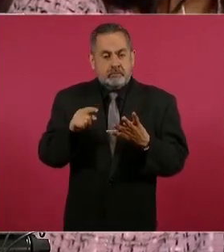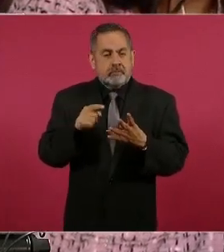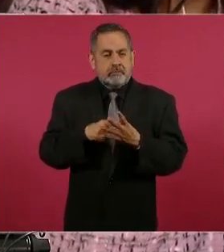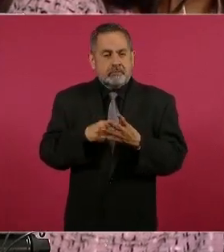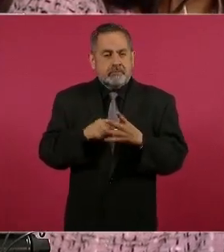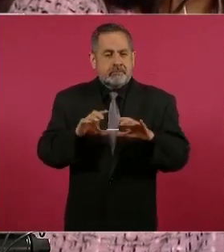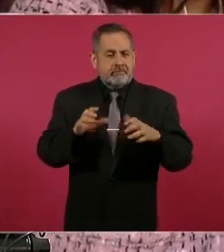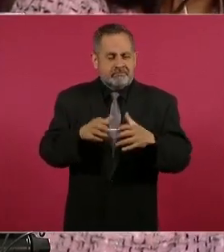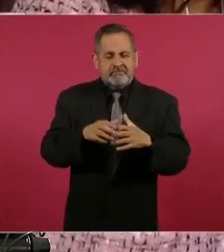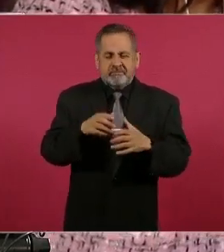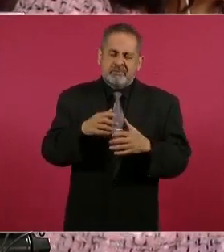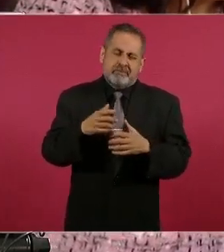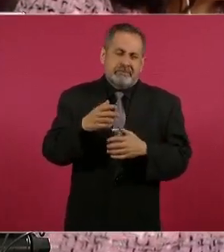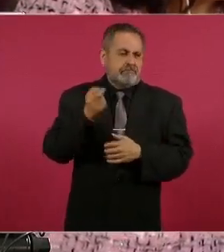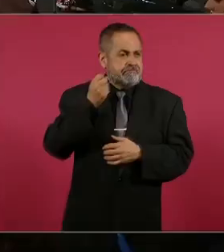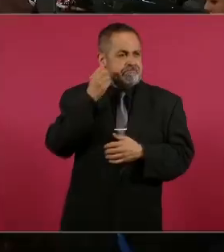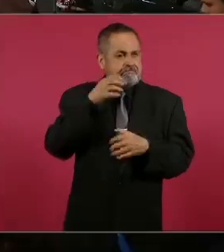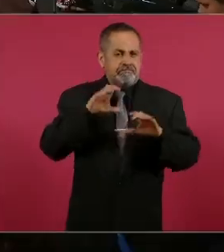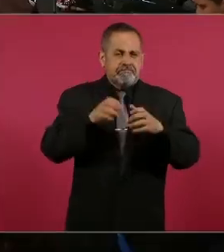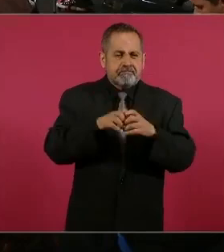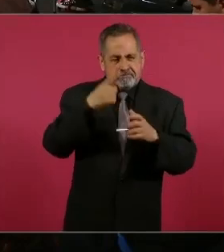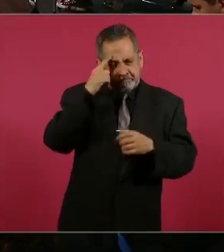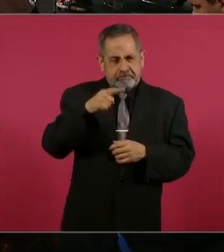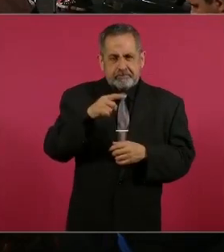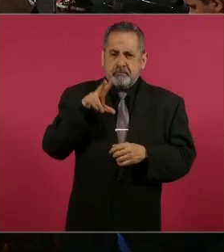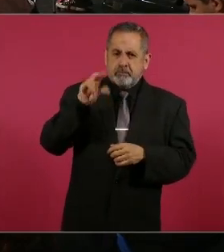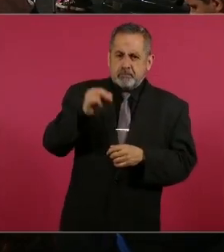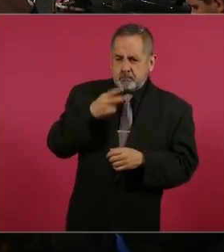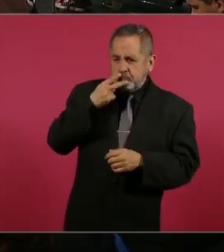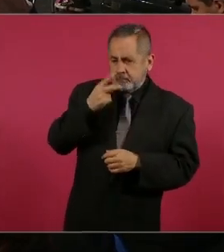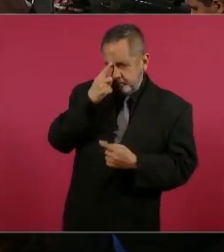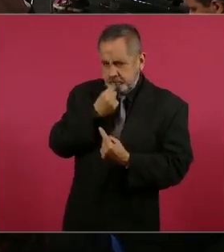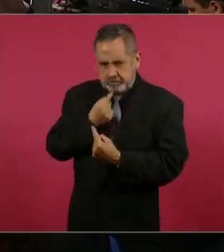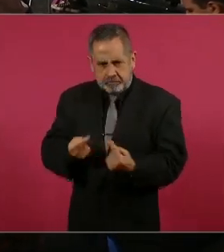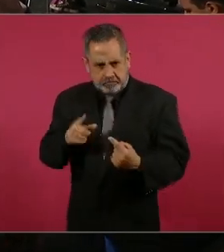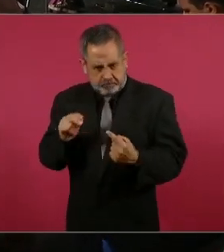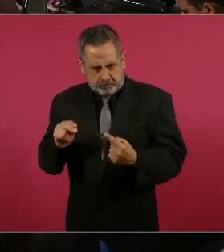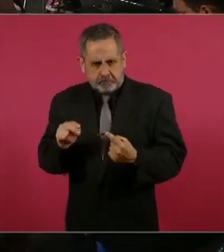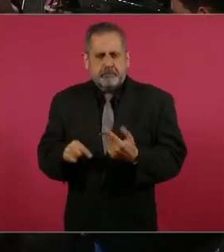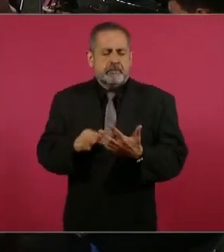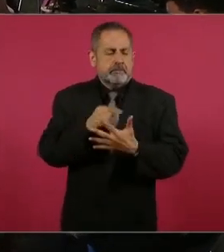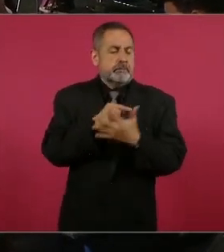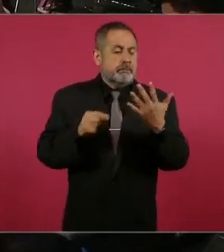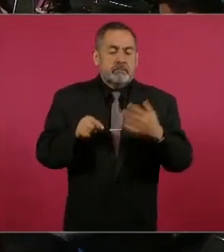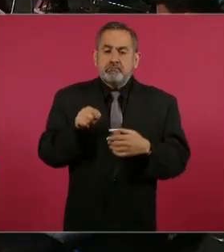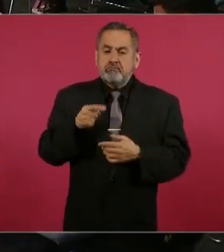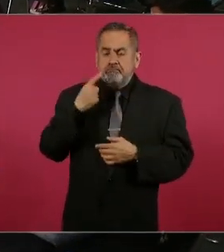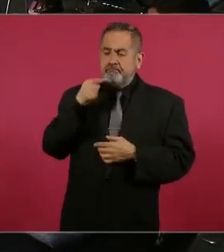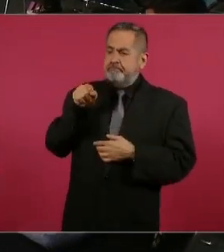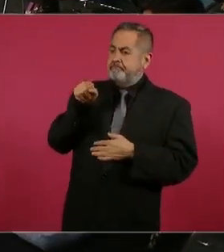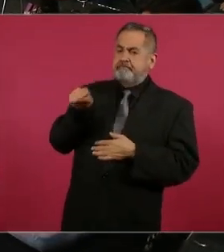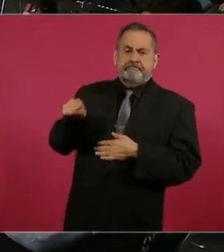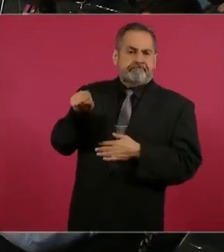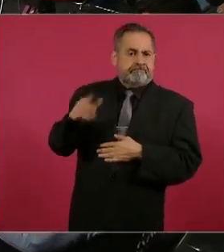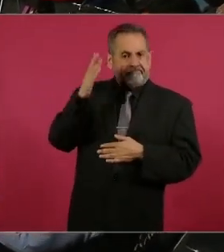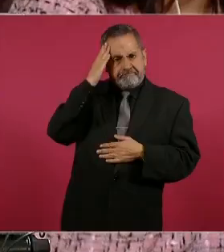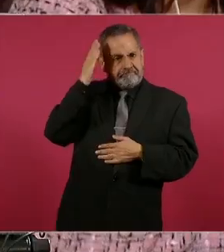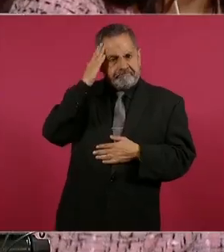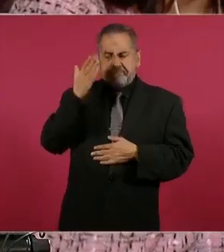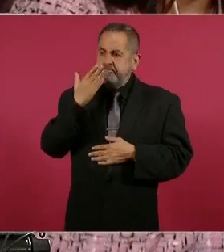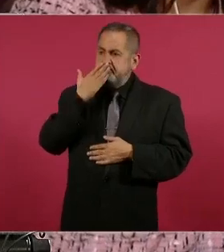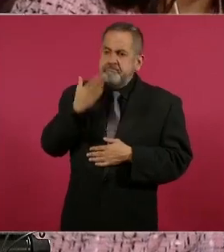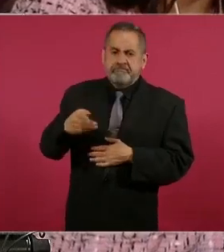for Tobacco Free Kids, hablaban de la importancia de México como plan estratégico, el